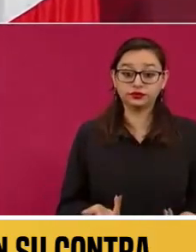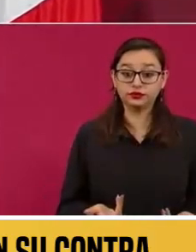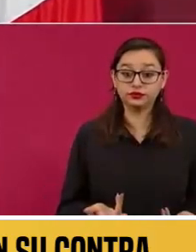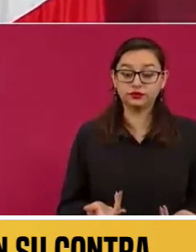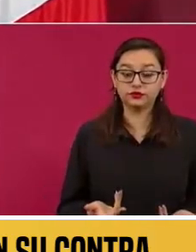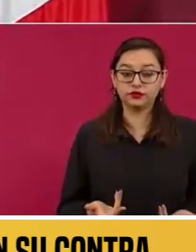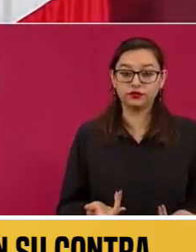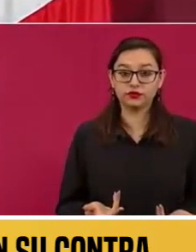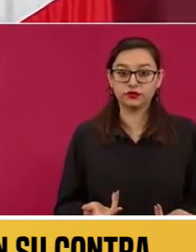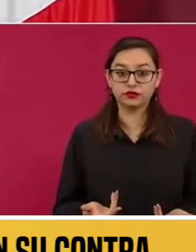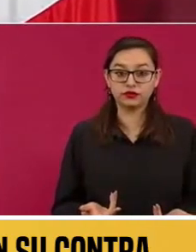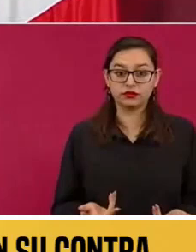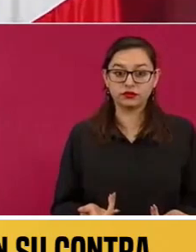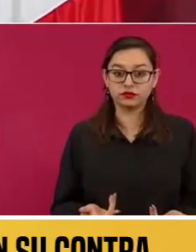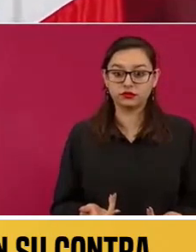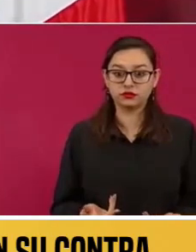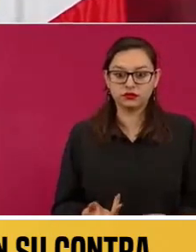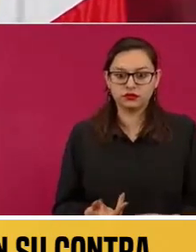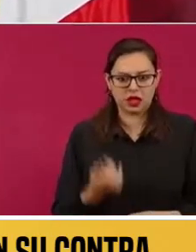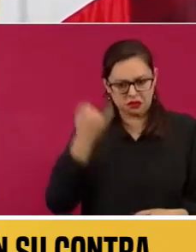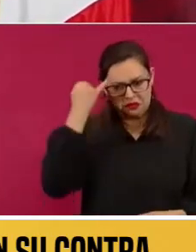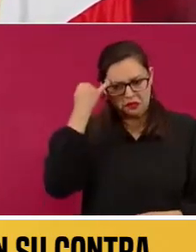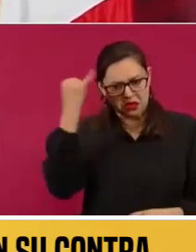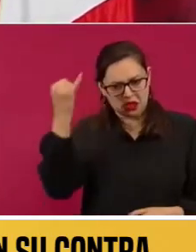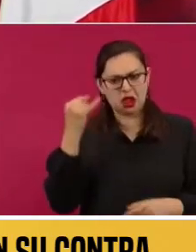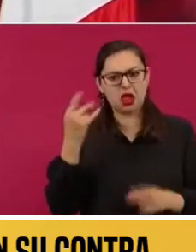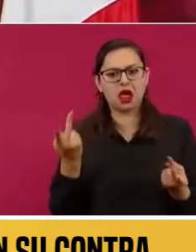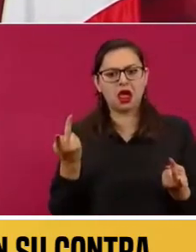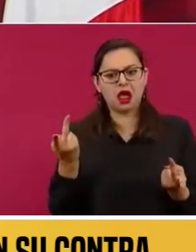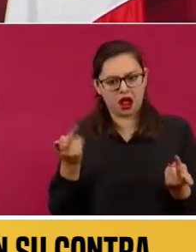nosotros no destinamos dinero